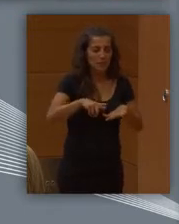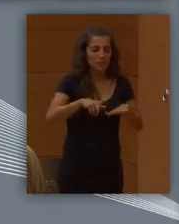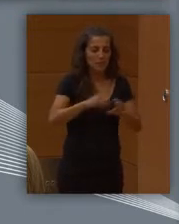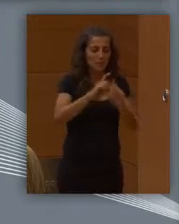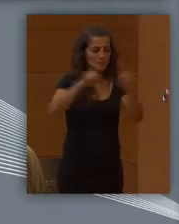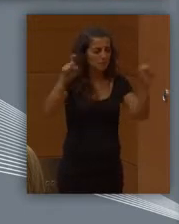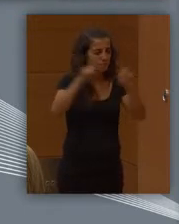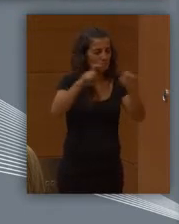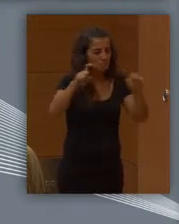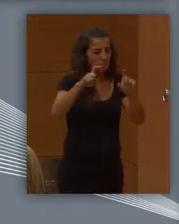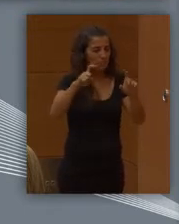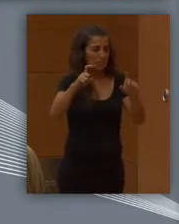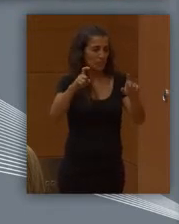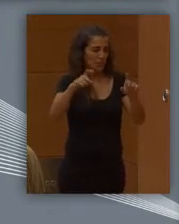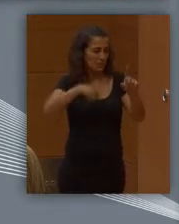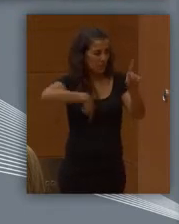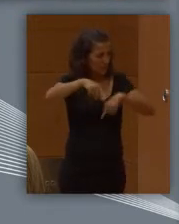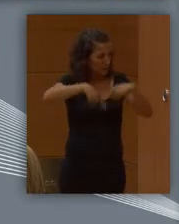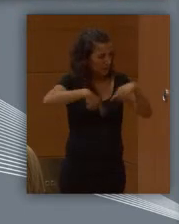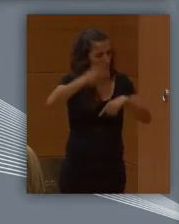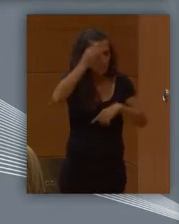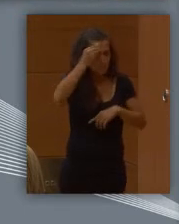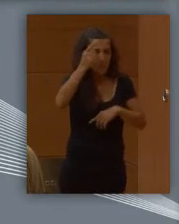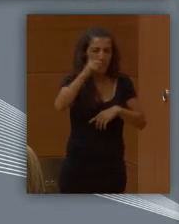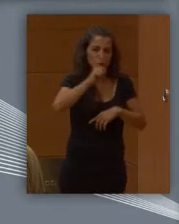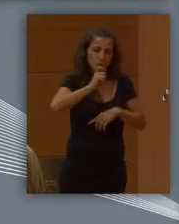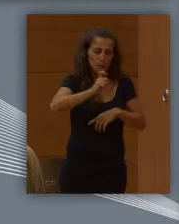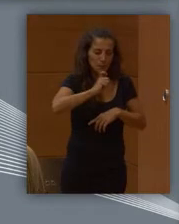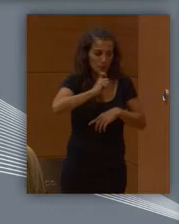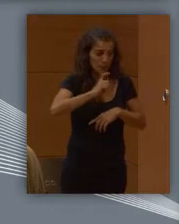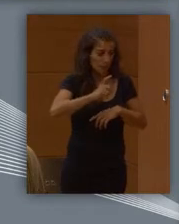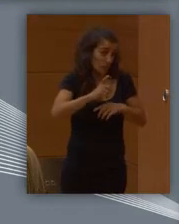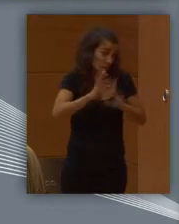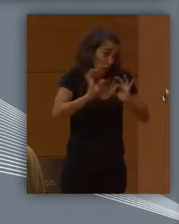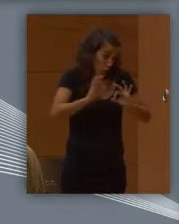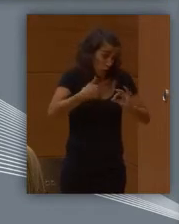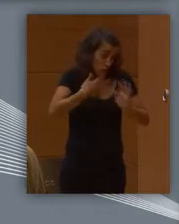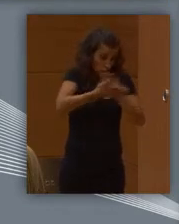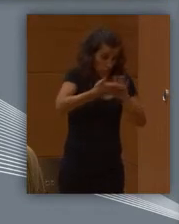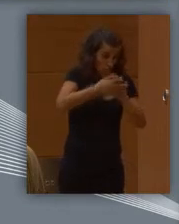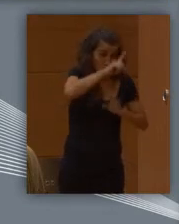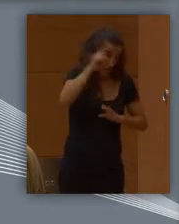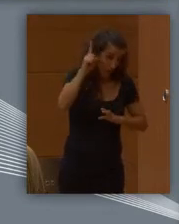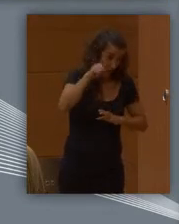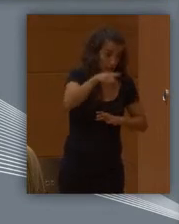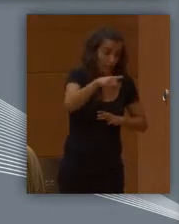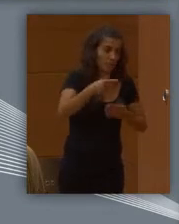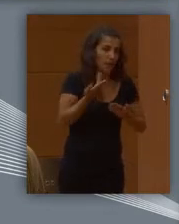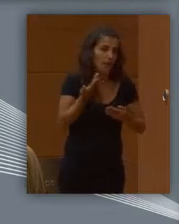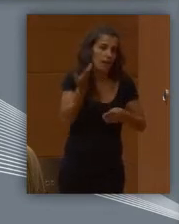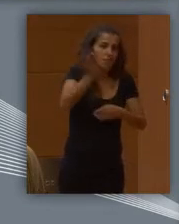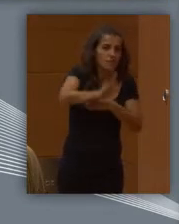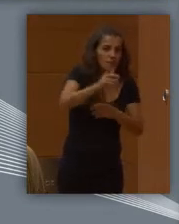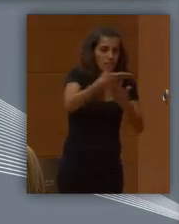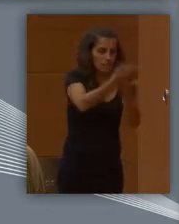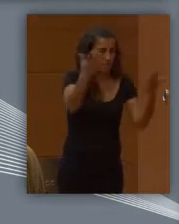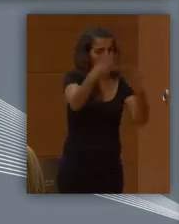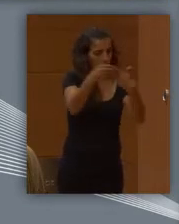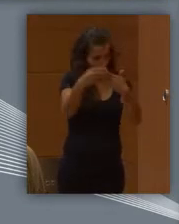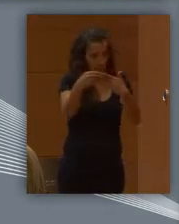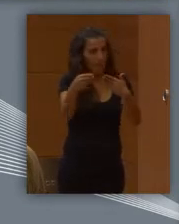transporte y concretamente de la MT de Madrid para acercar la información a todo tipo de clientes. Y la verdad es que es una